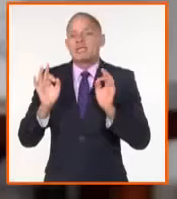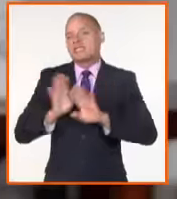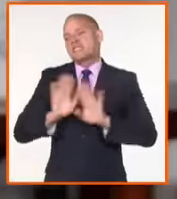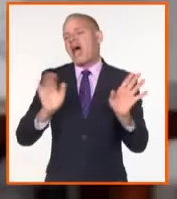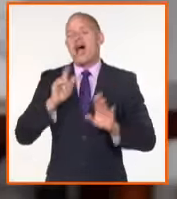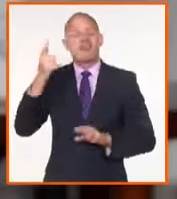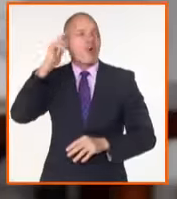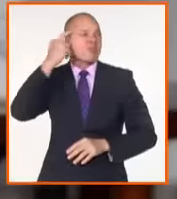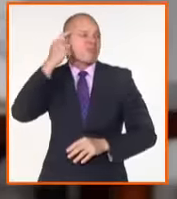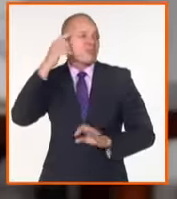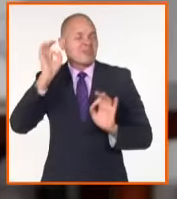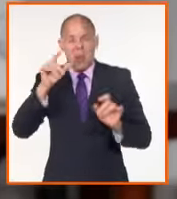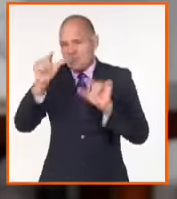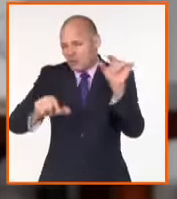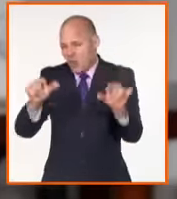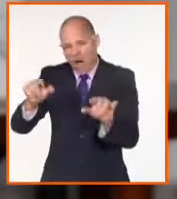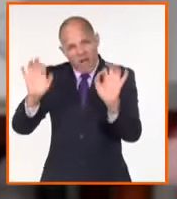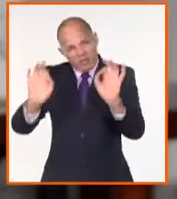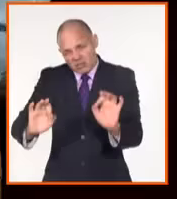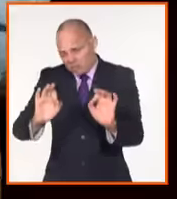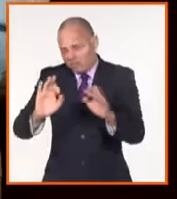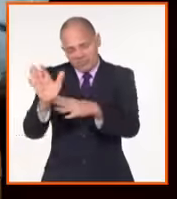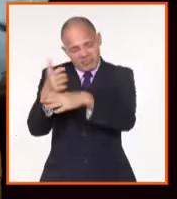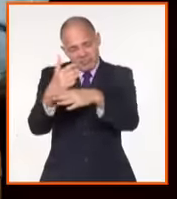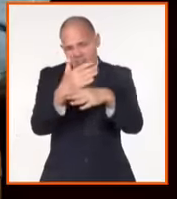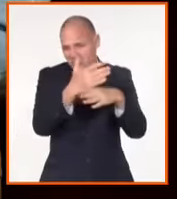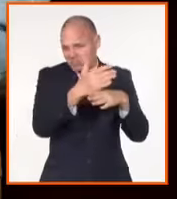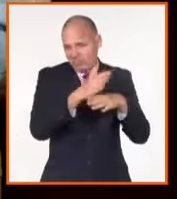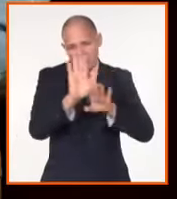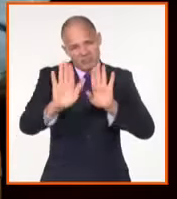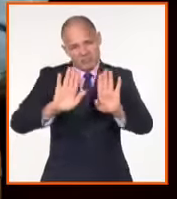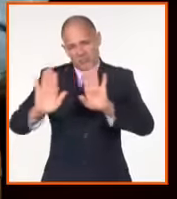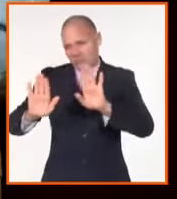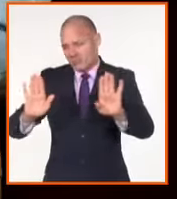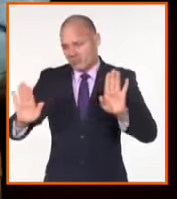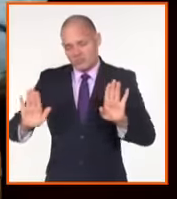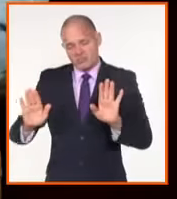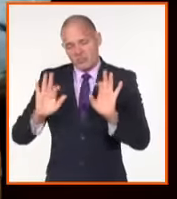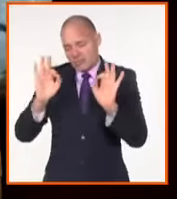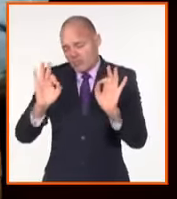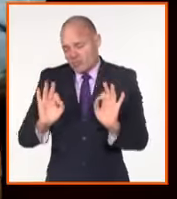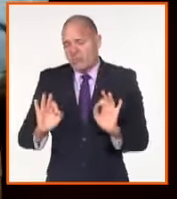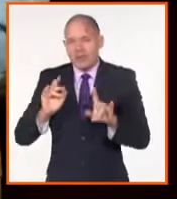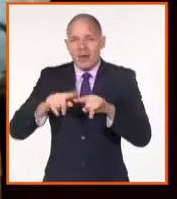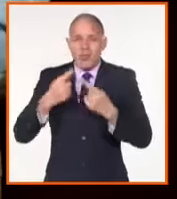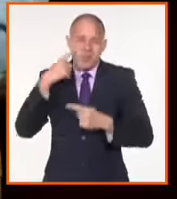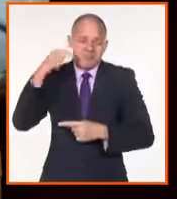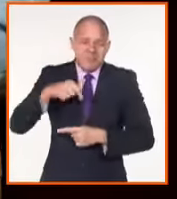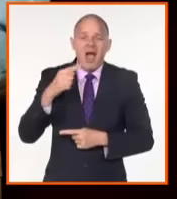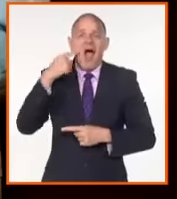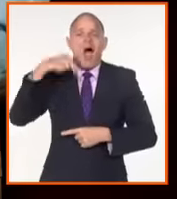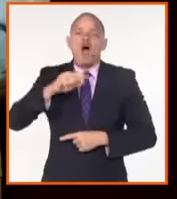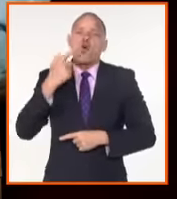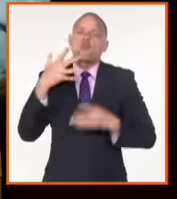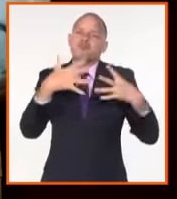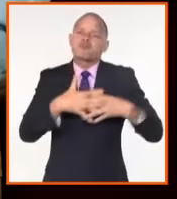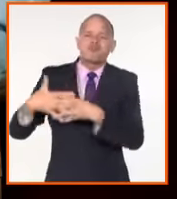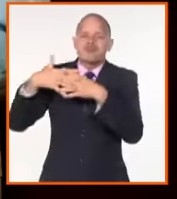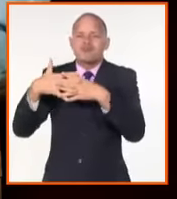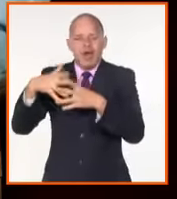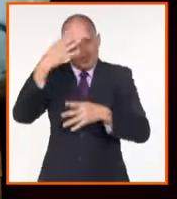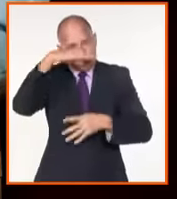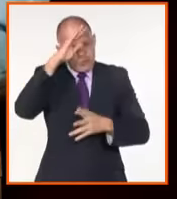psicología social, del comportamiento social, en momentos de crisis, en momentos donde las relaciones entre Cuba y los Estados Unidos